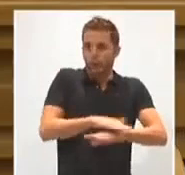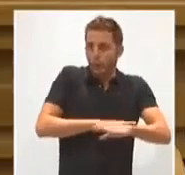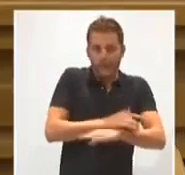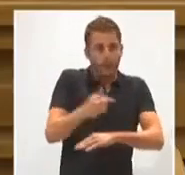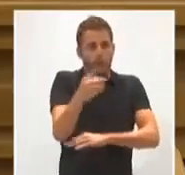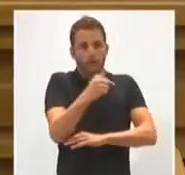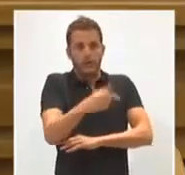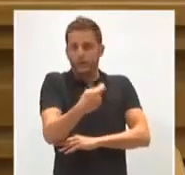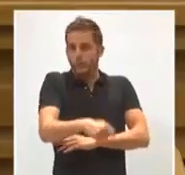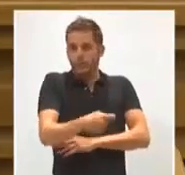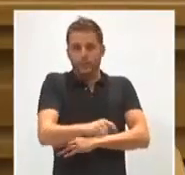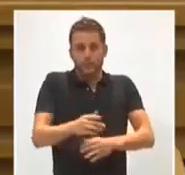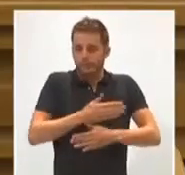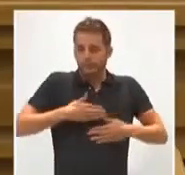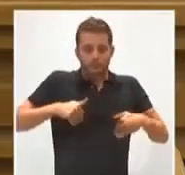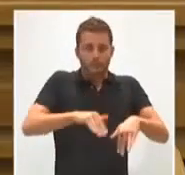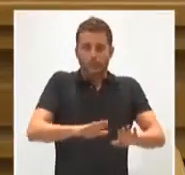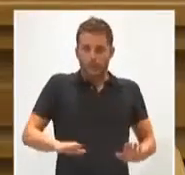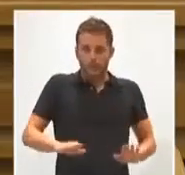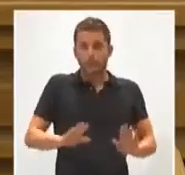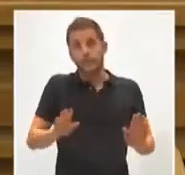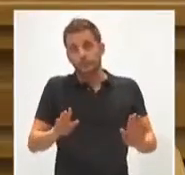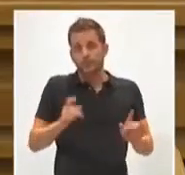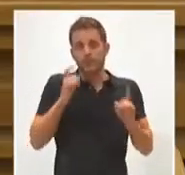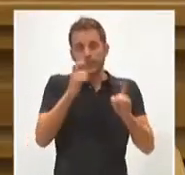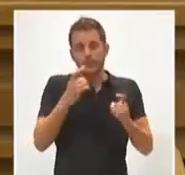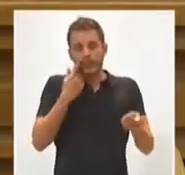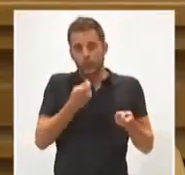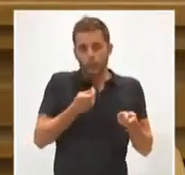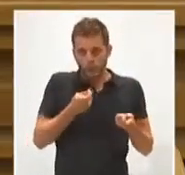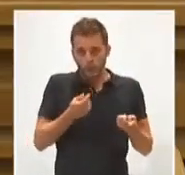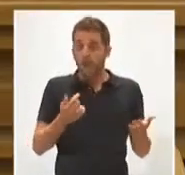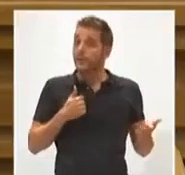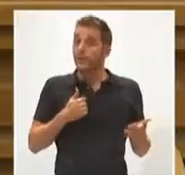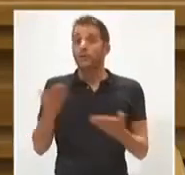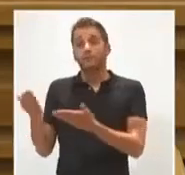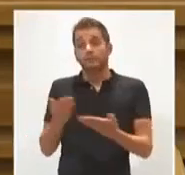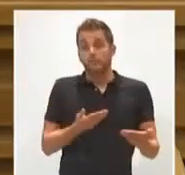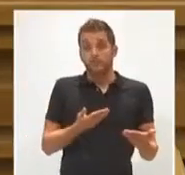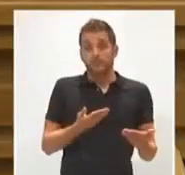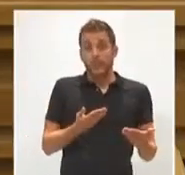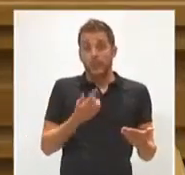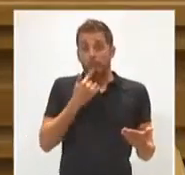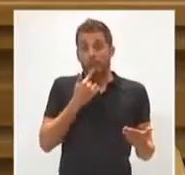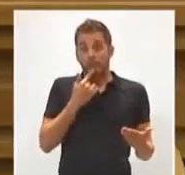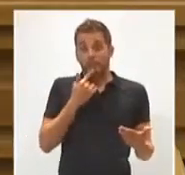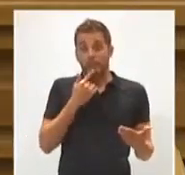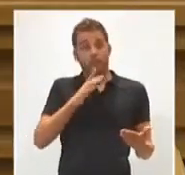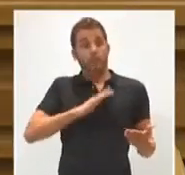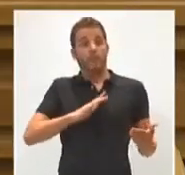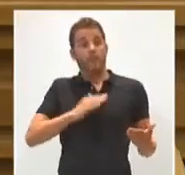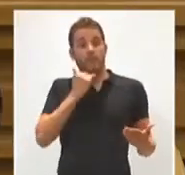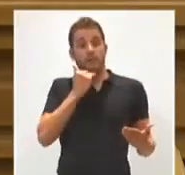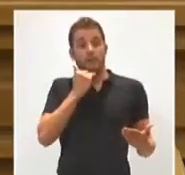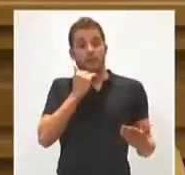suyo aunque también con moderación si pueden pero les voy a invitar al horario pero pero de la región no